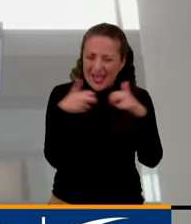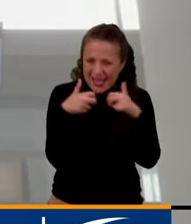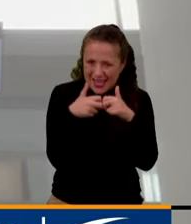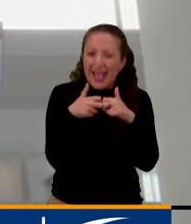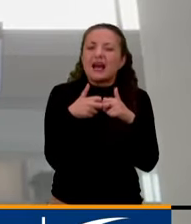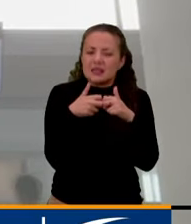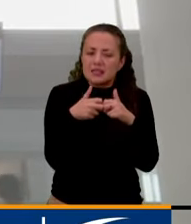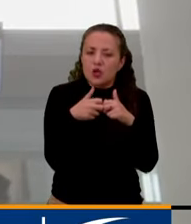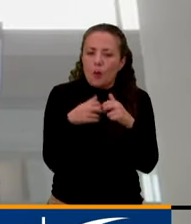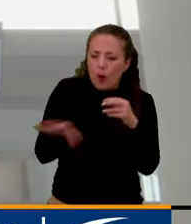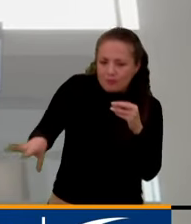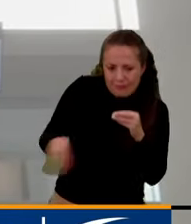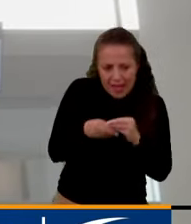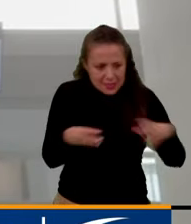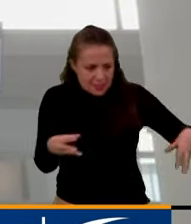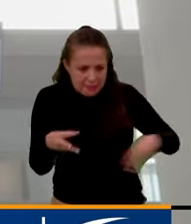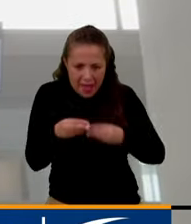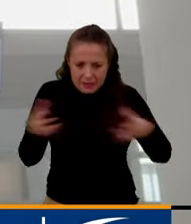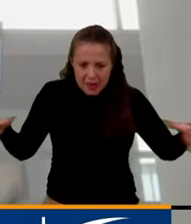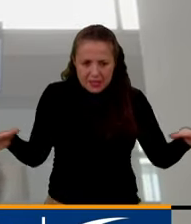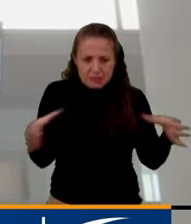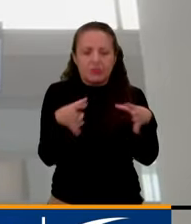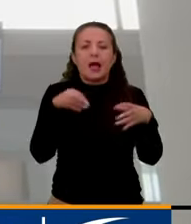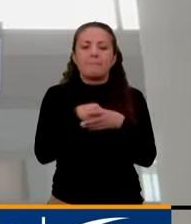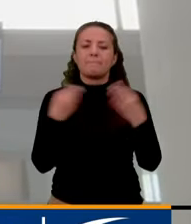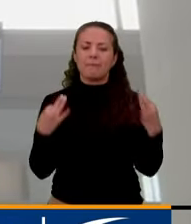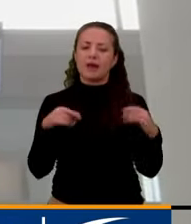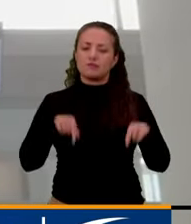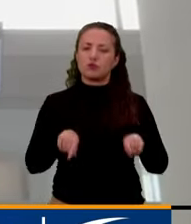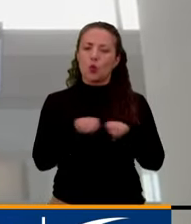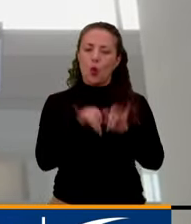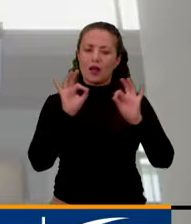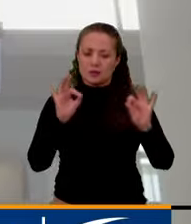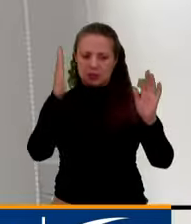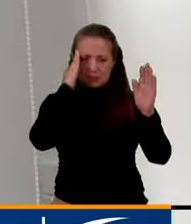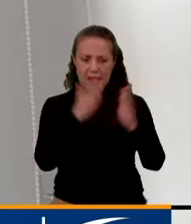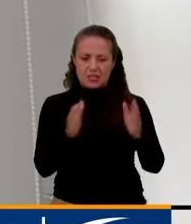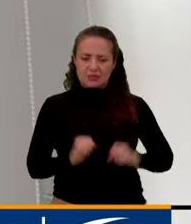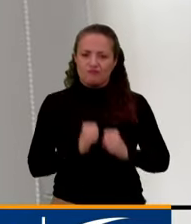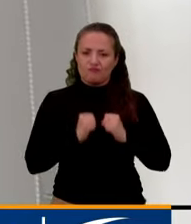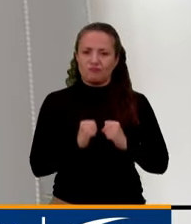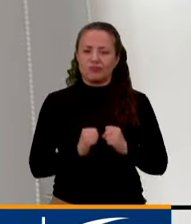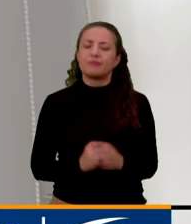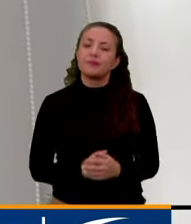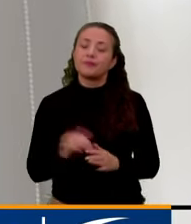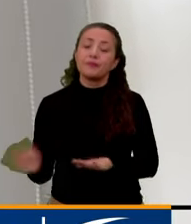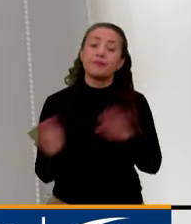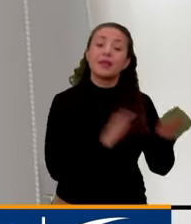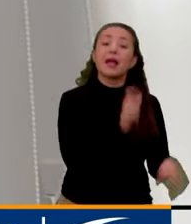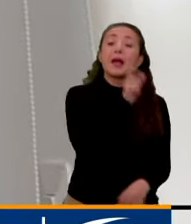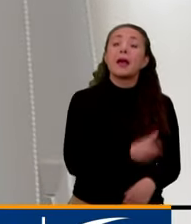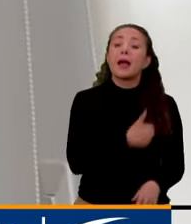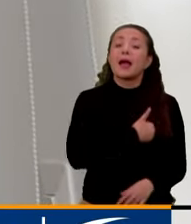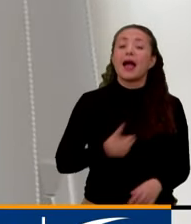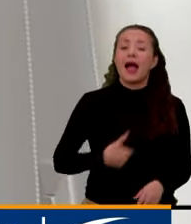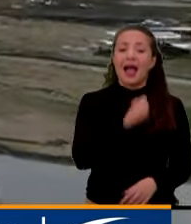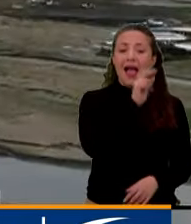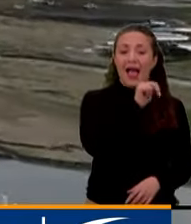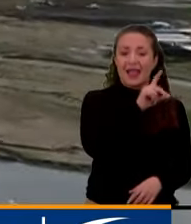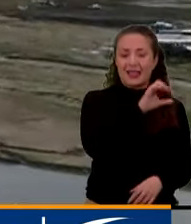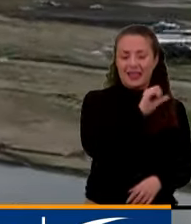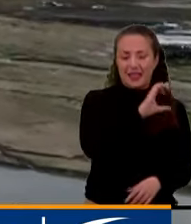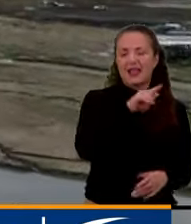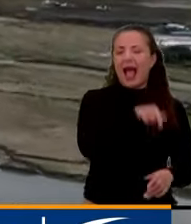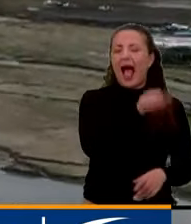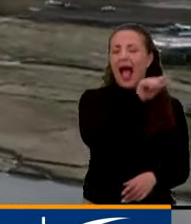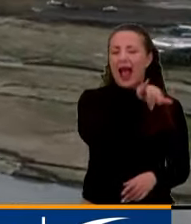complementarias que nos permitan tener un esquema mucho más sólido. Por su parte, el presidente de ANDEC, Alejandro Castañeda,